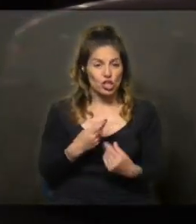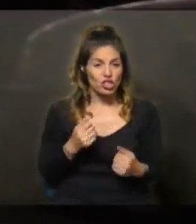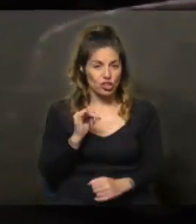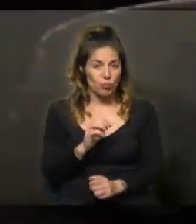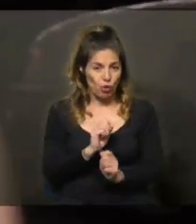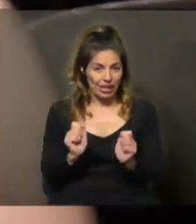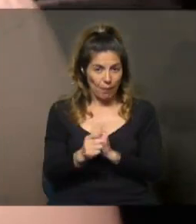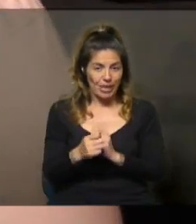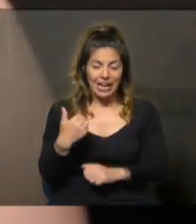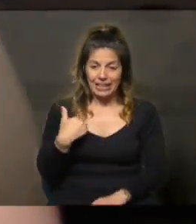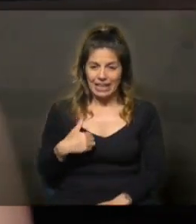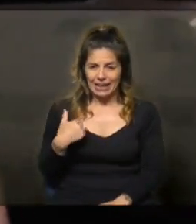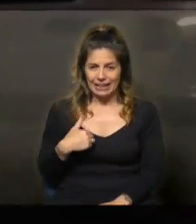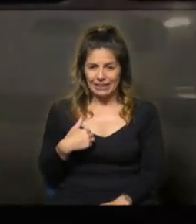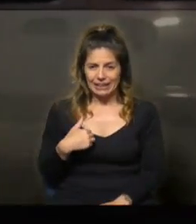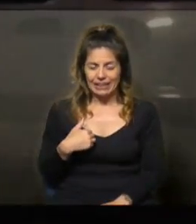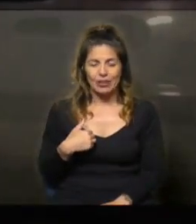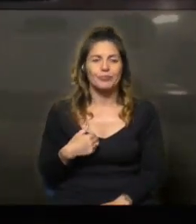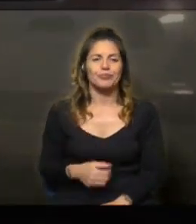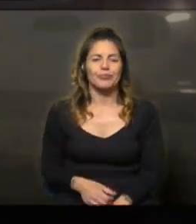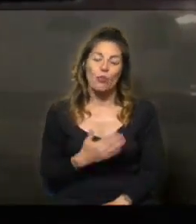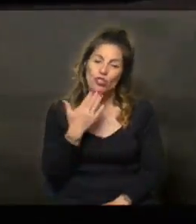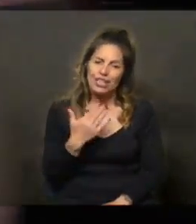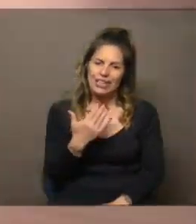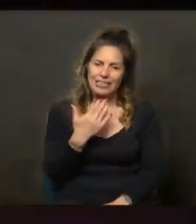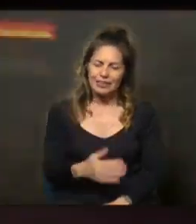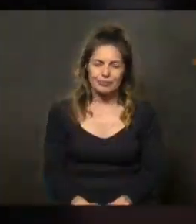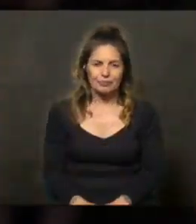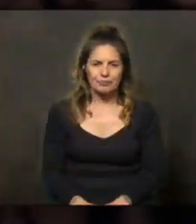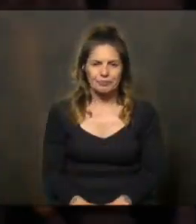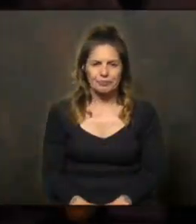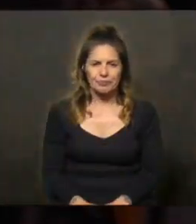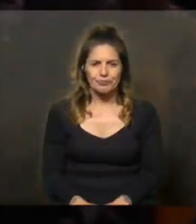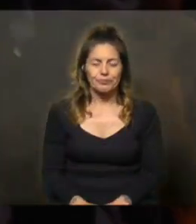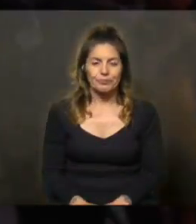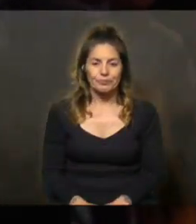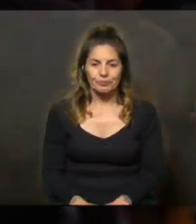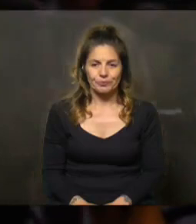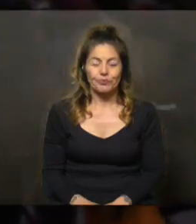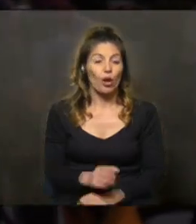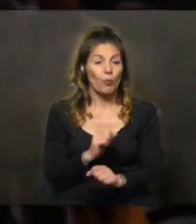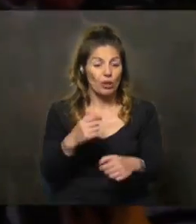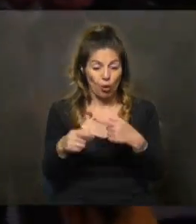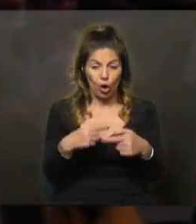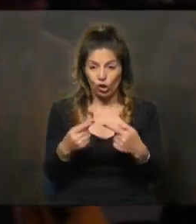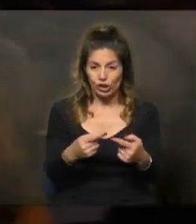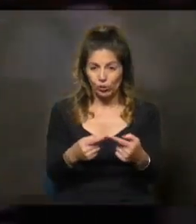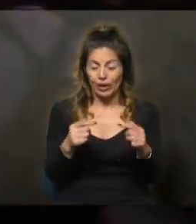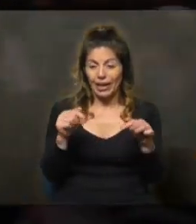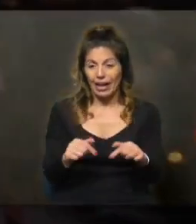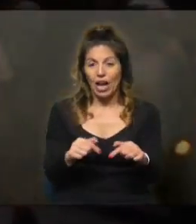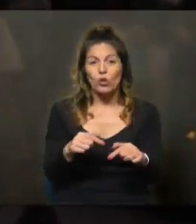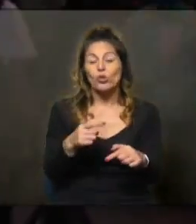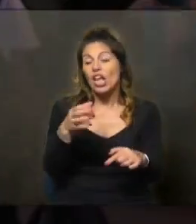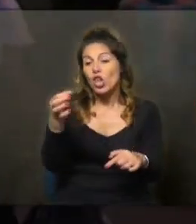algo en Argentina como está ahora bueno Muchas gracias Maite podemos seguir recabando testimonios